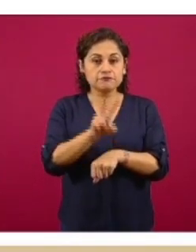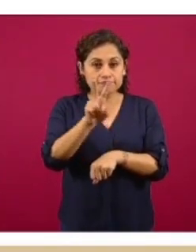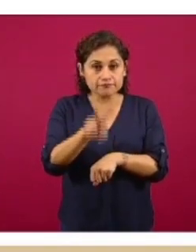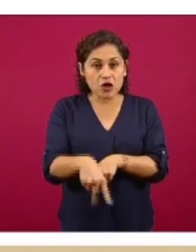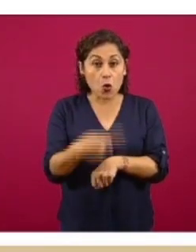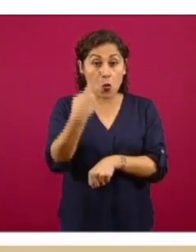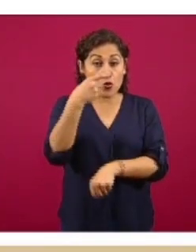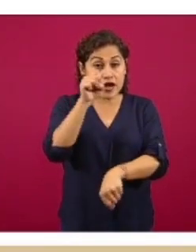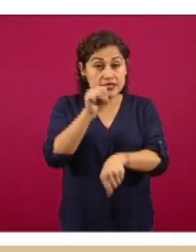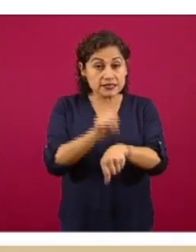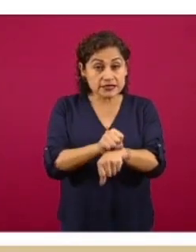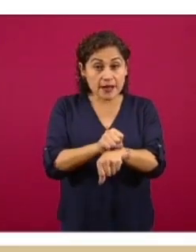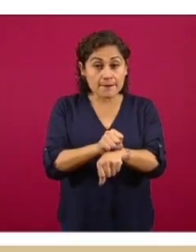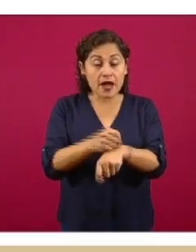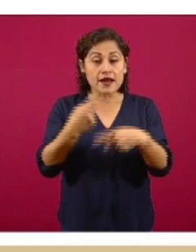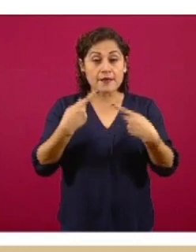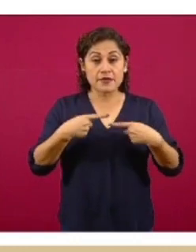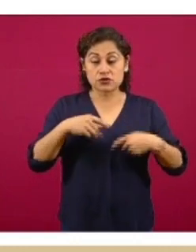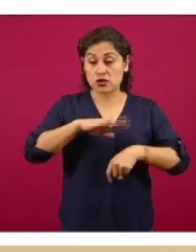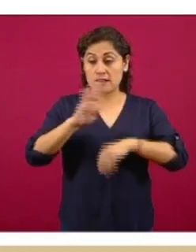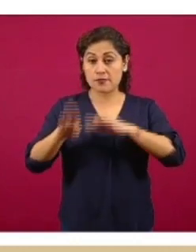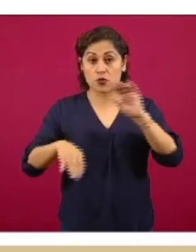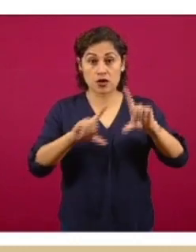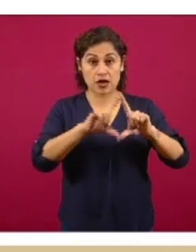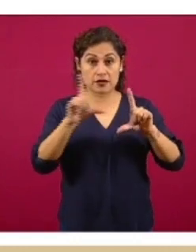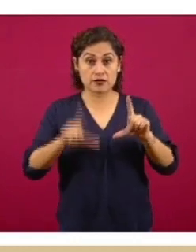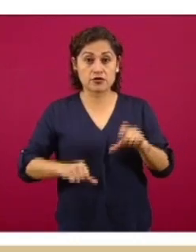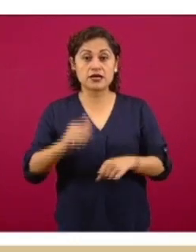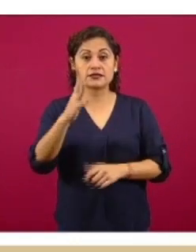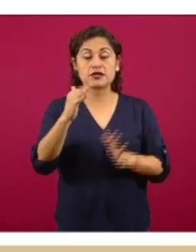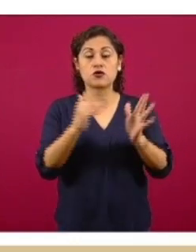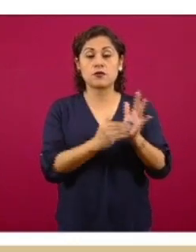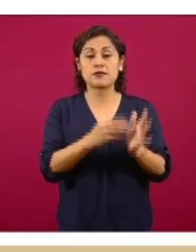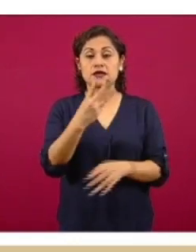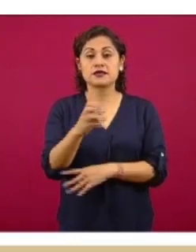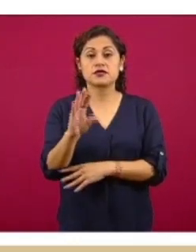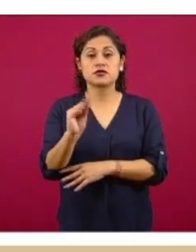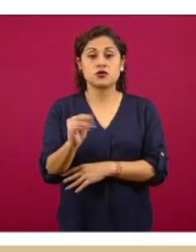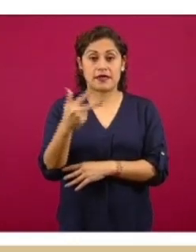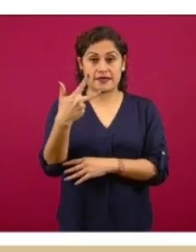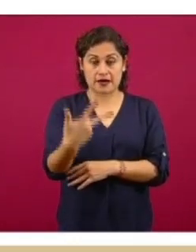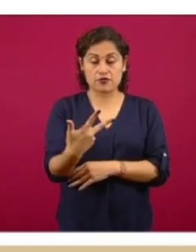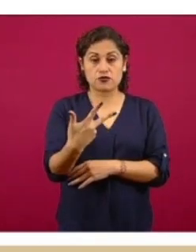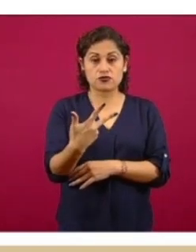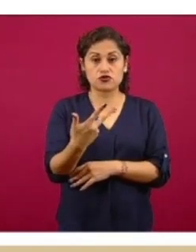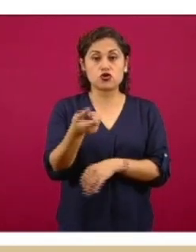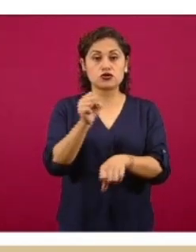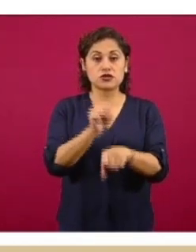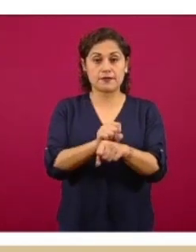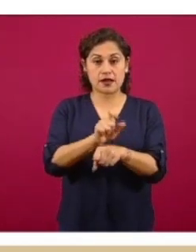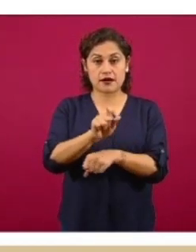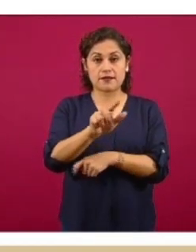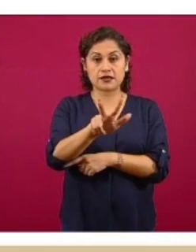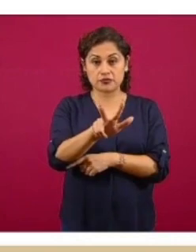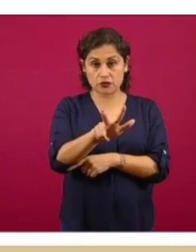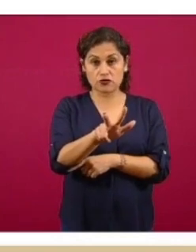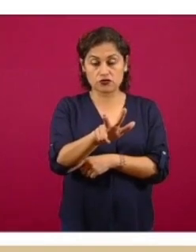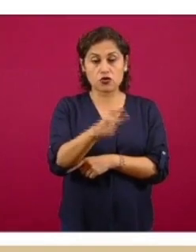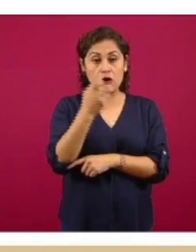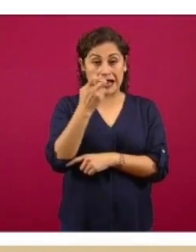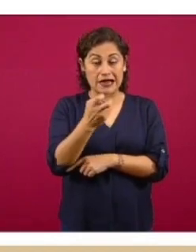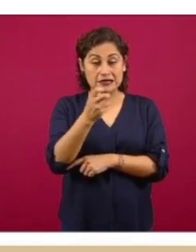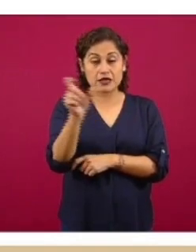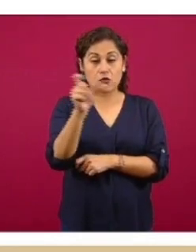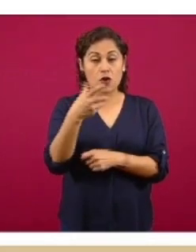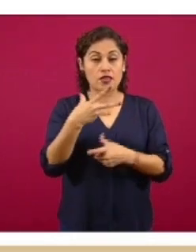en una semana que a nivel nacional hemos llegado son 5,398, que fue en la semana 28, que fue el punto